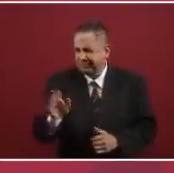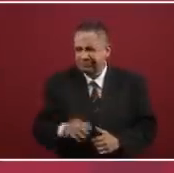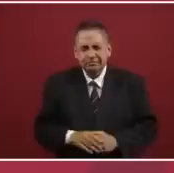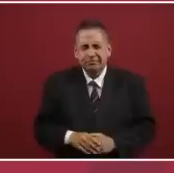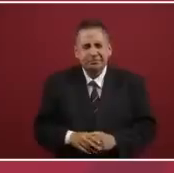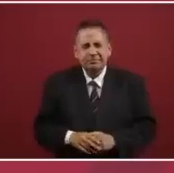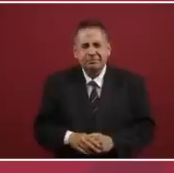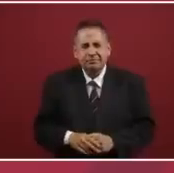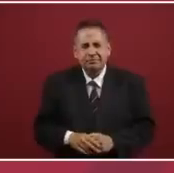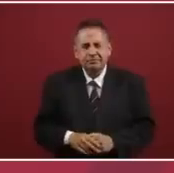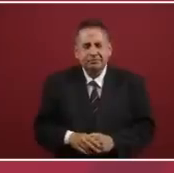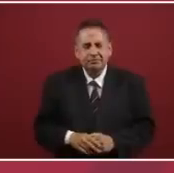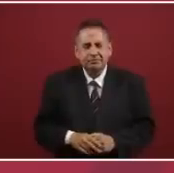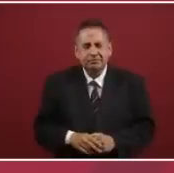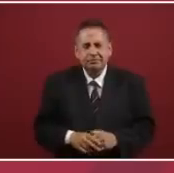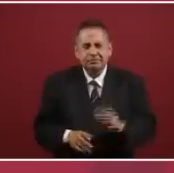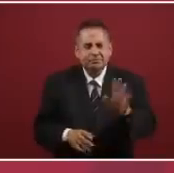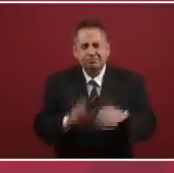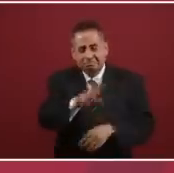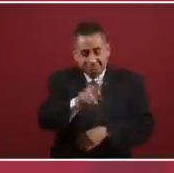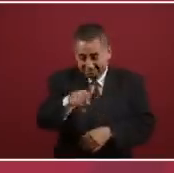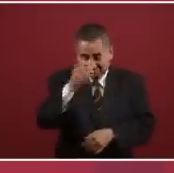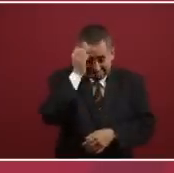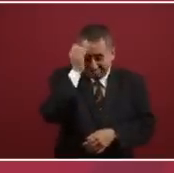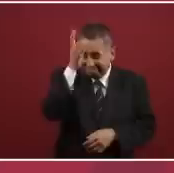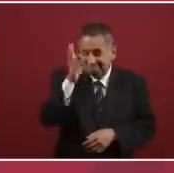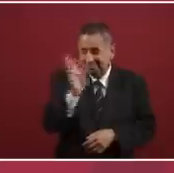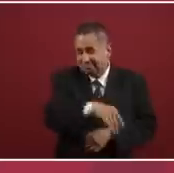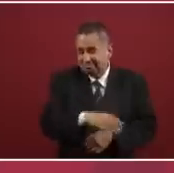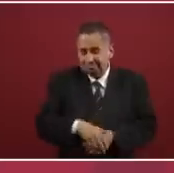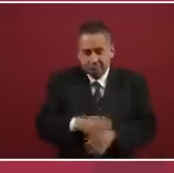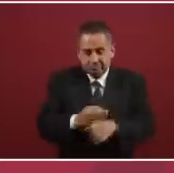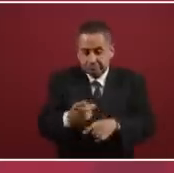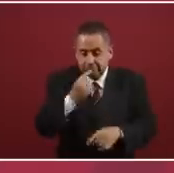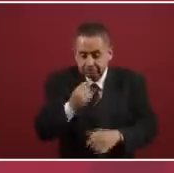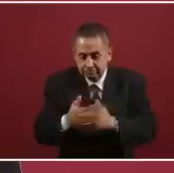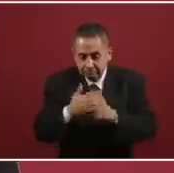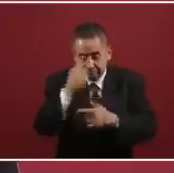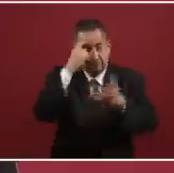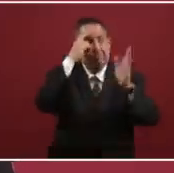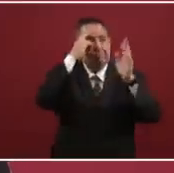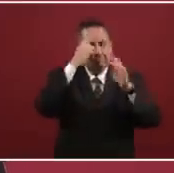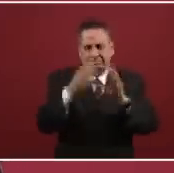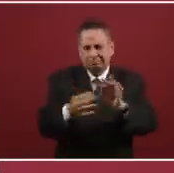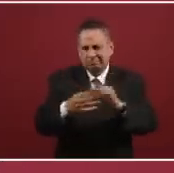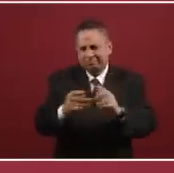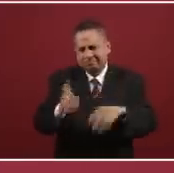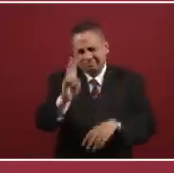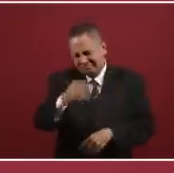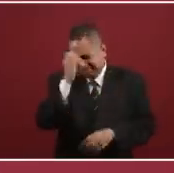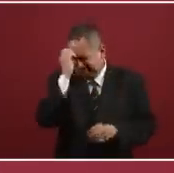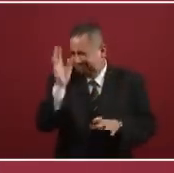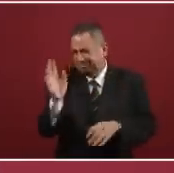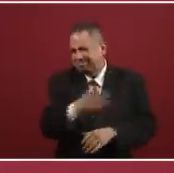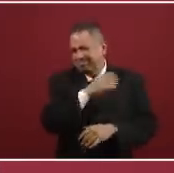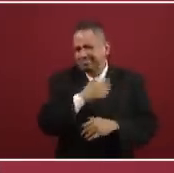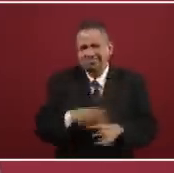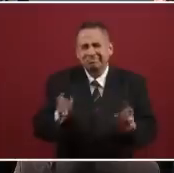No, sí, ya se me había olvidado. O sea, nada más porque me acordé ahora de esto.